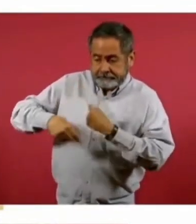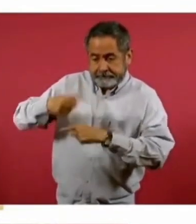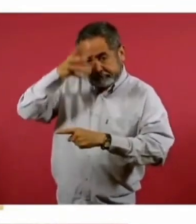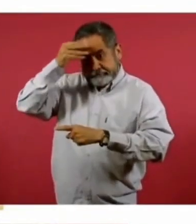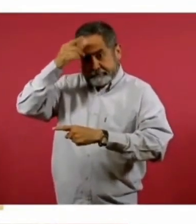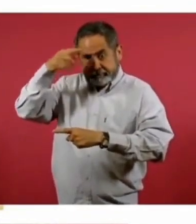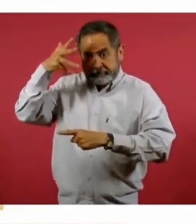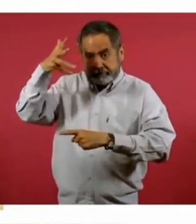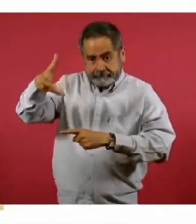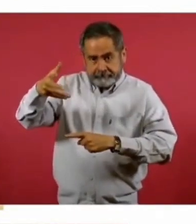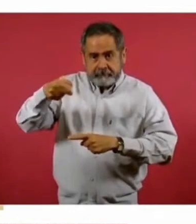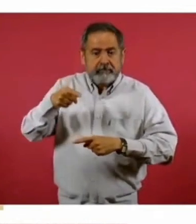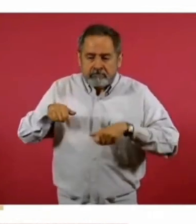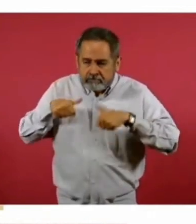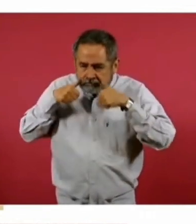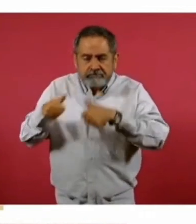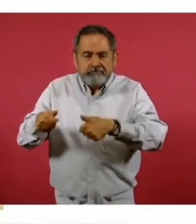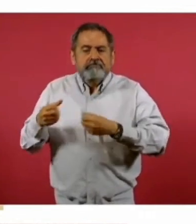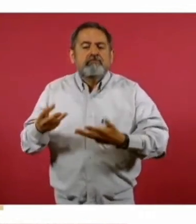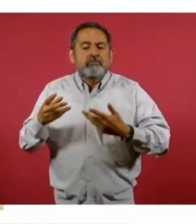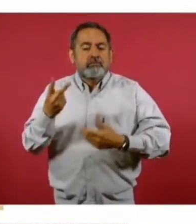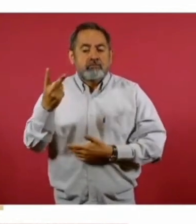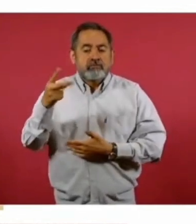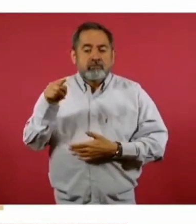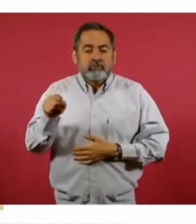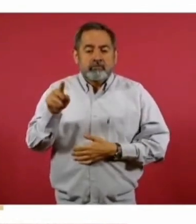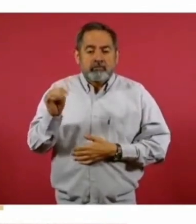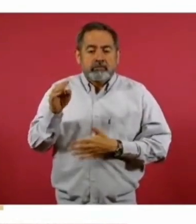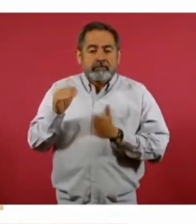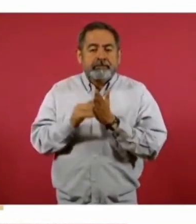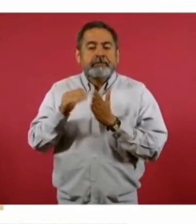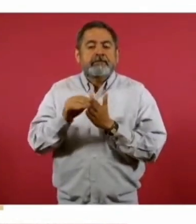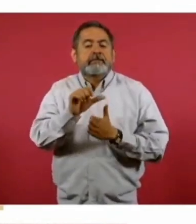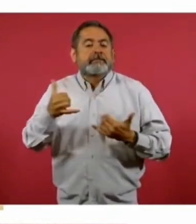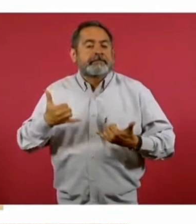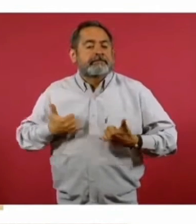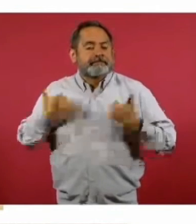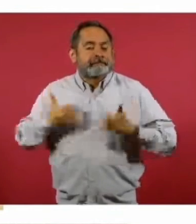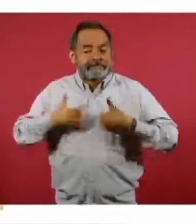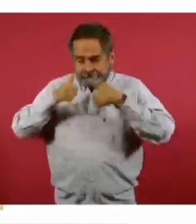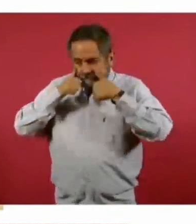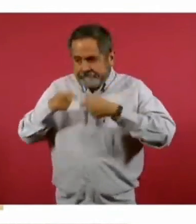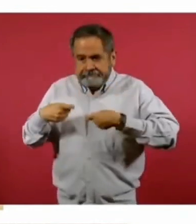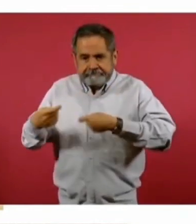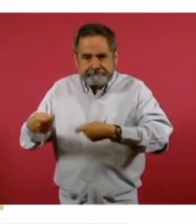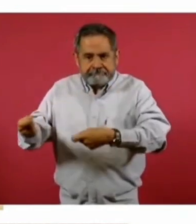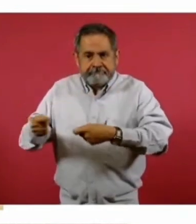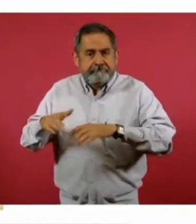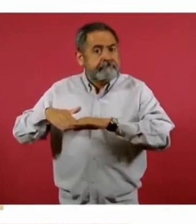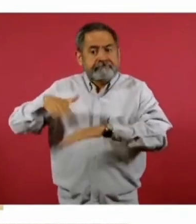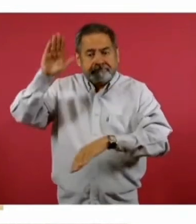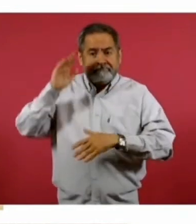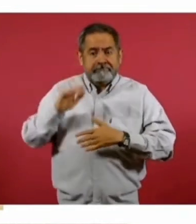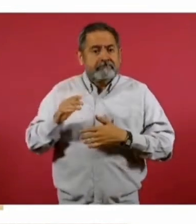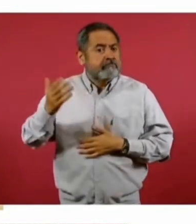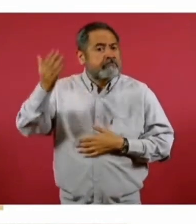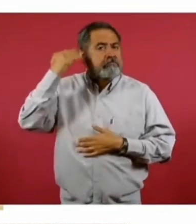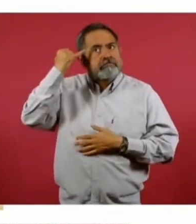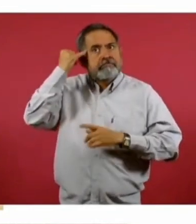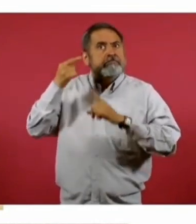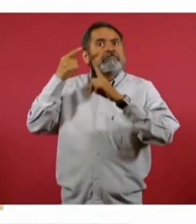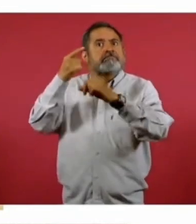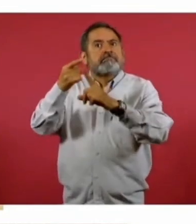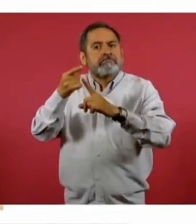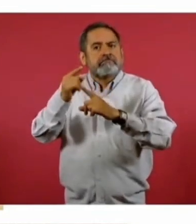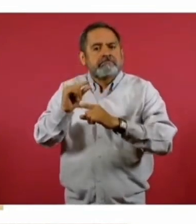fecha, ha atendido a 2.9 millones de jóvenes, y esto hay que decirlo también, superando la meta inicial de este